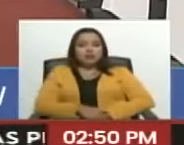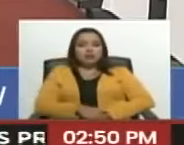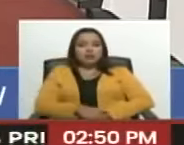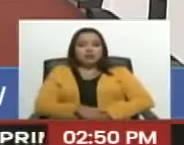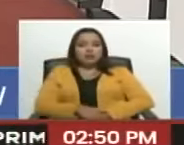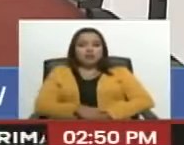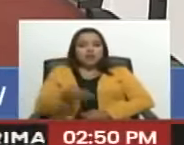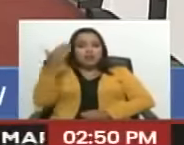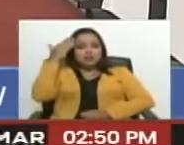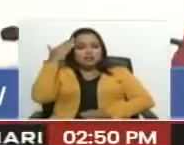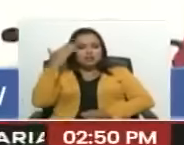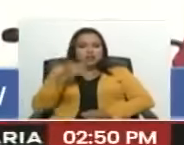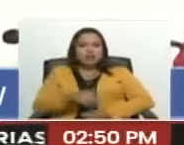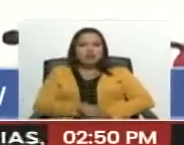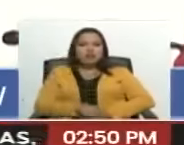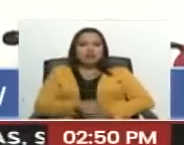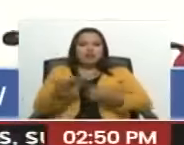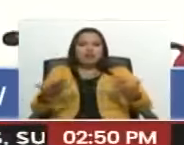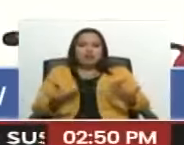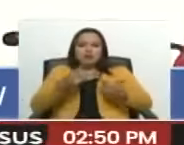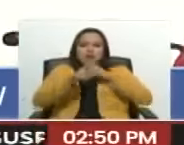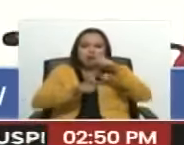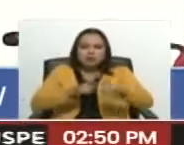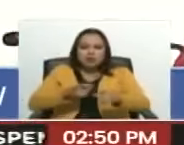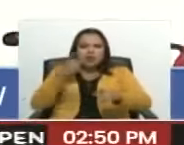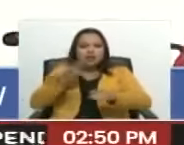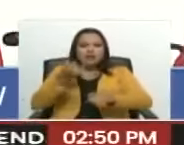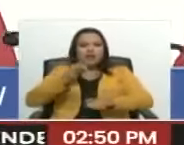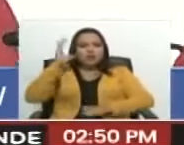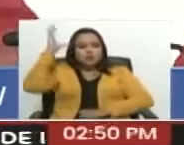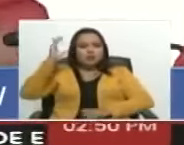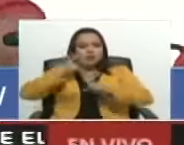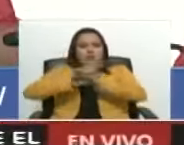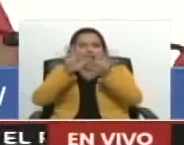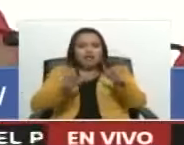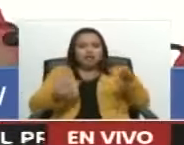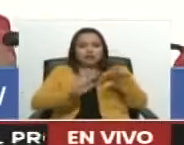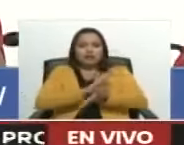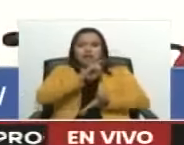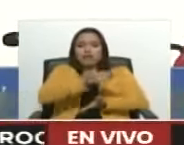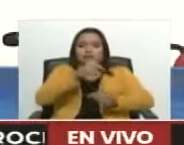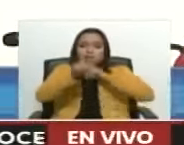sepa las preguntas que se van a hacer, tenga conciencia clara de esto y